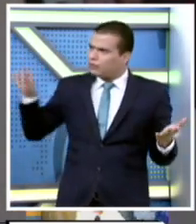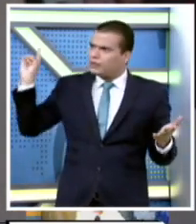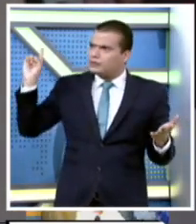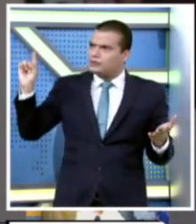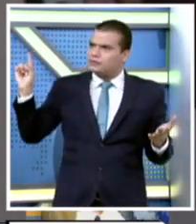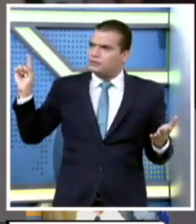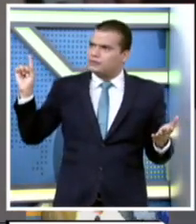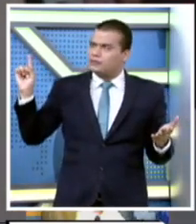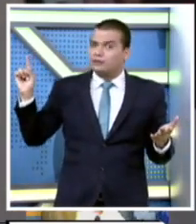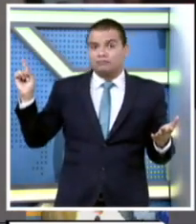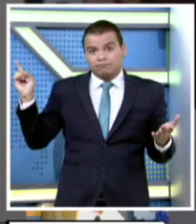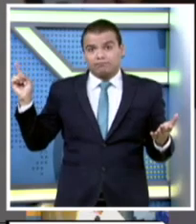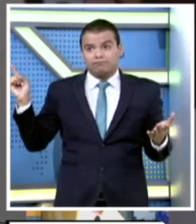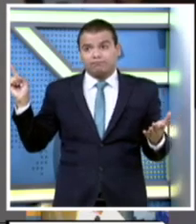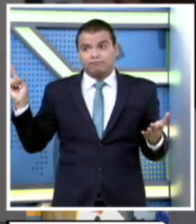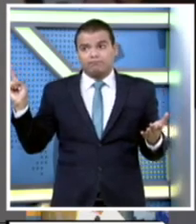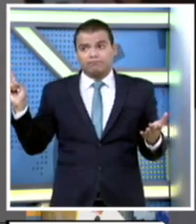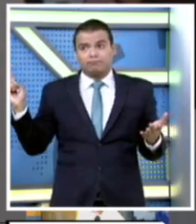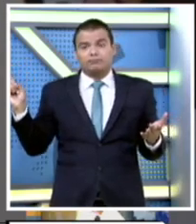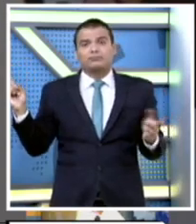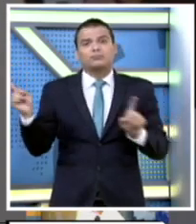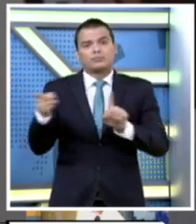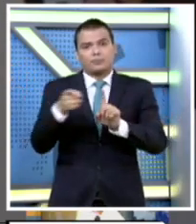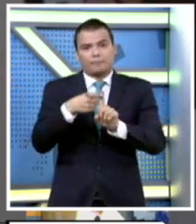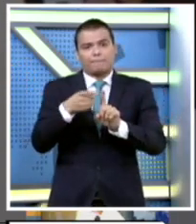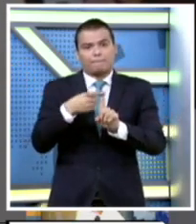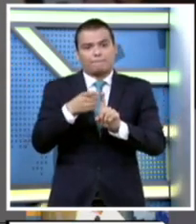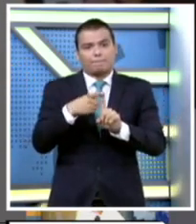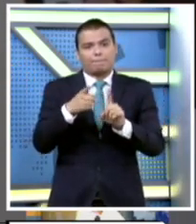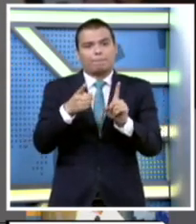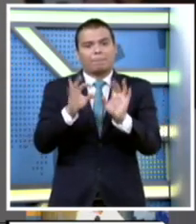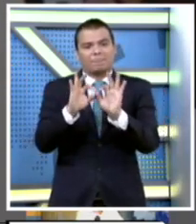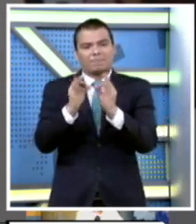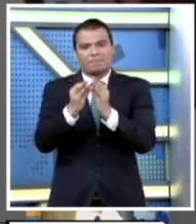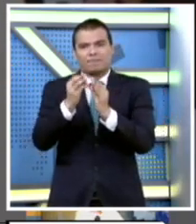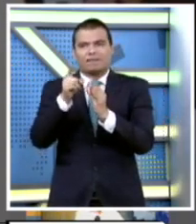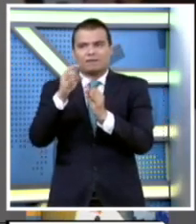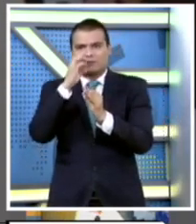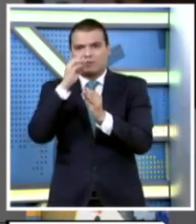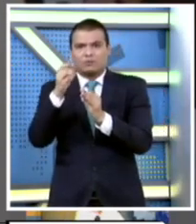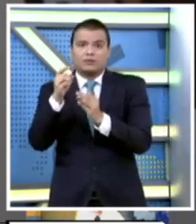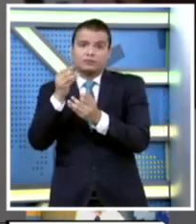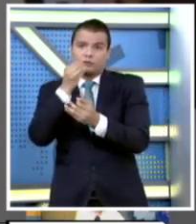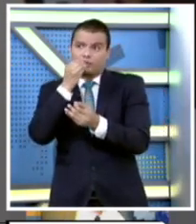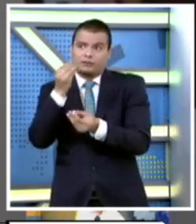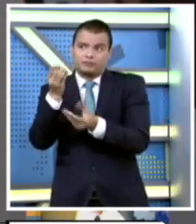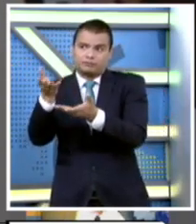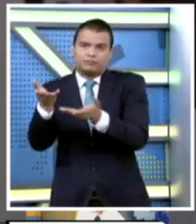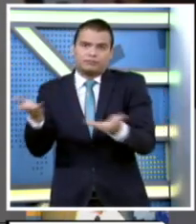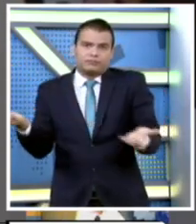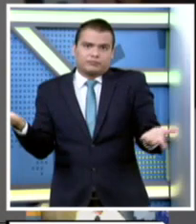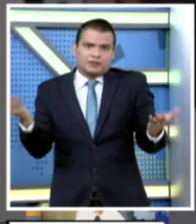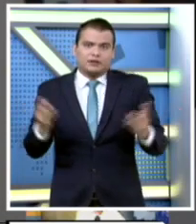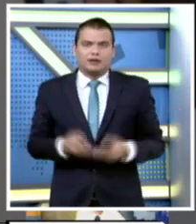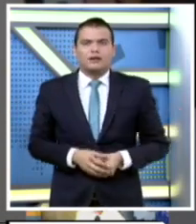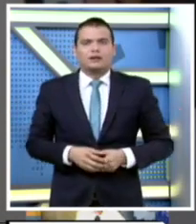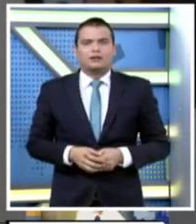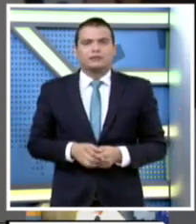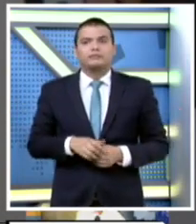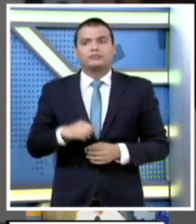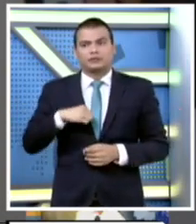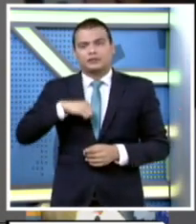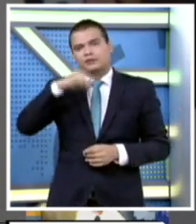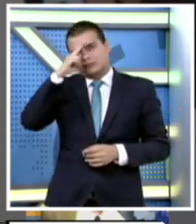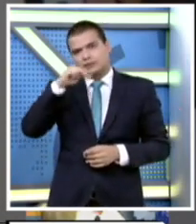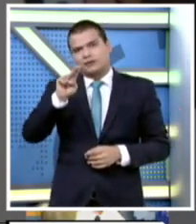mundo. Allí vamos a hacer, primero, garantizar la alimentación de la familia del señor. No puede pasar hambre esa familia. Tiene una niña